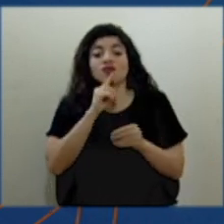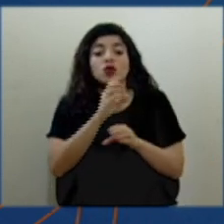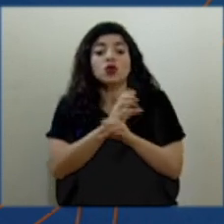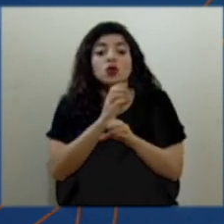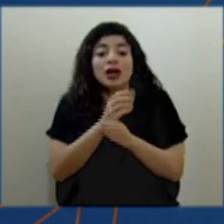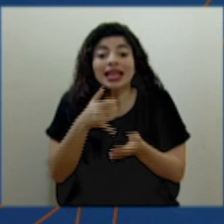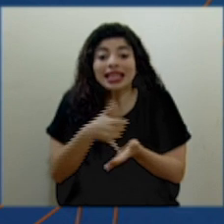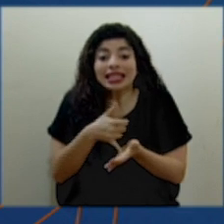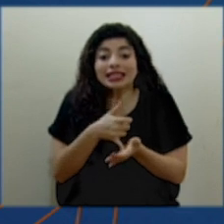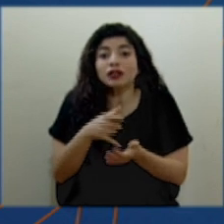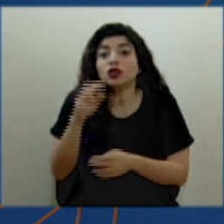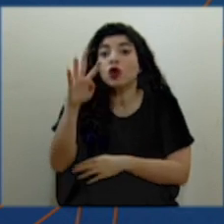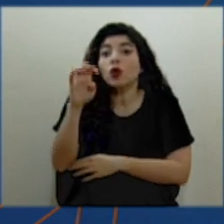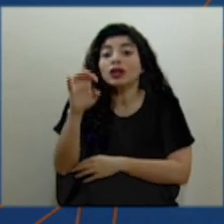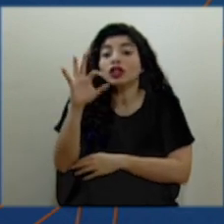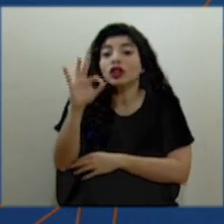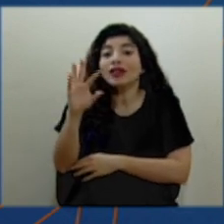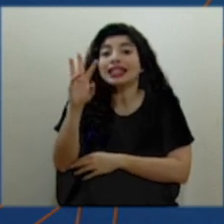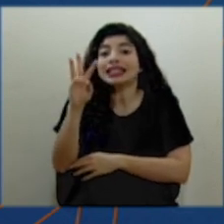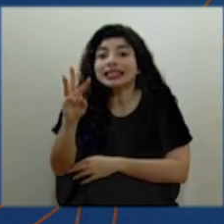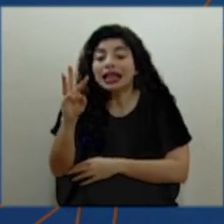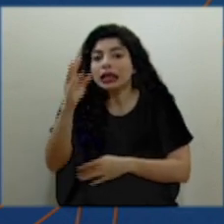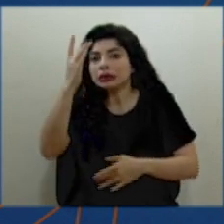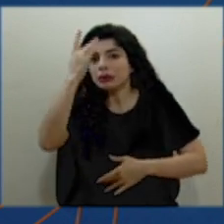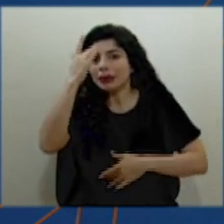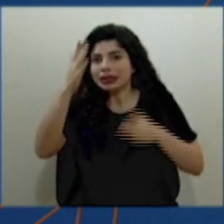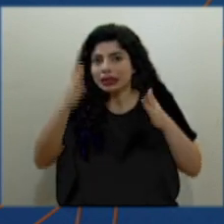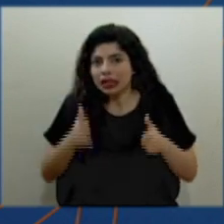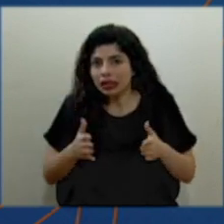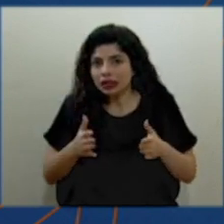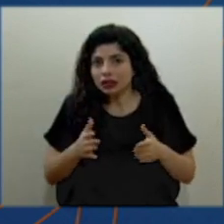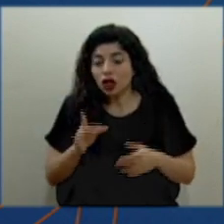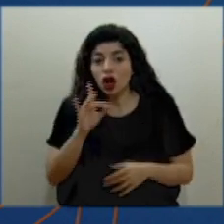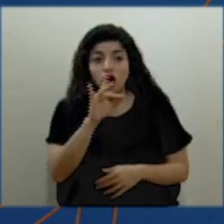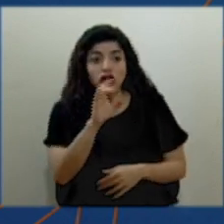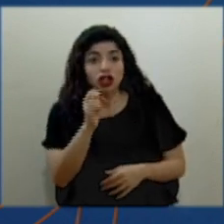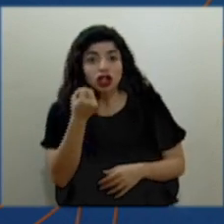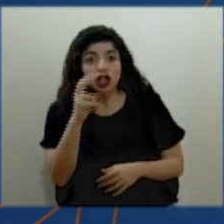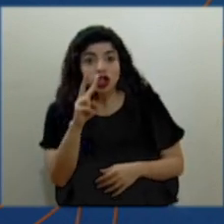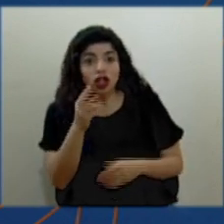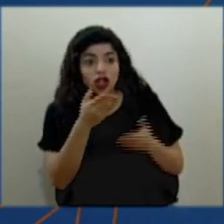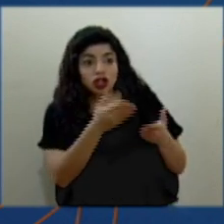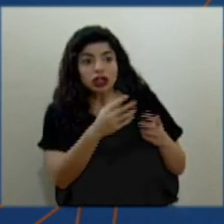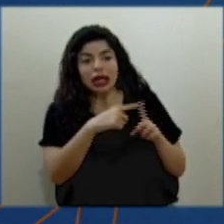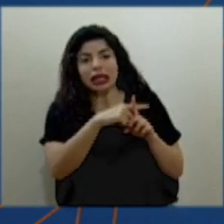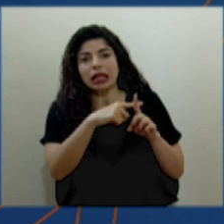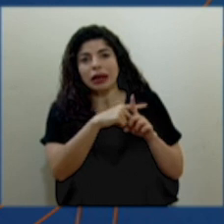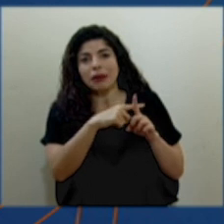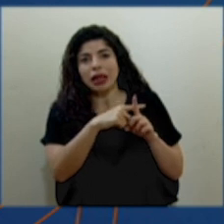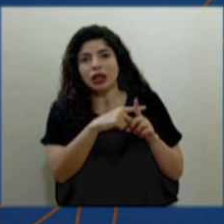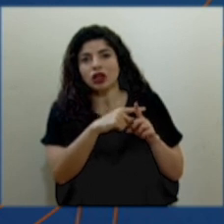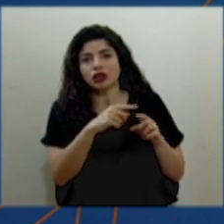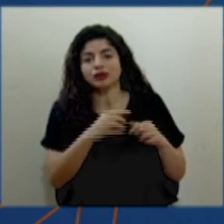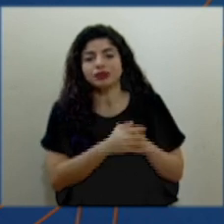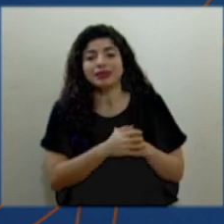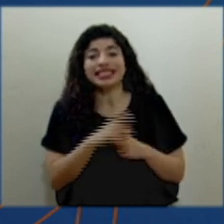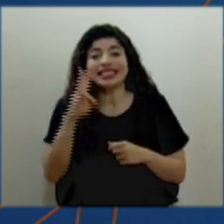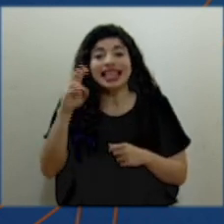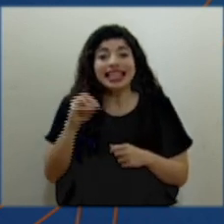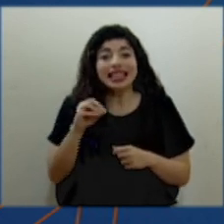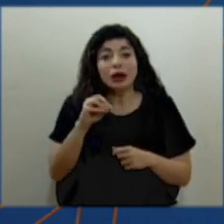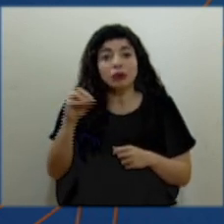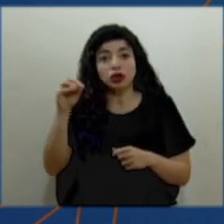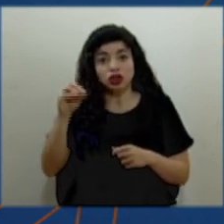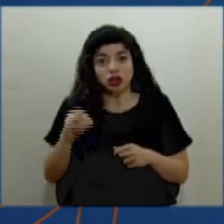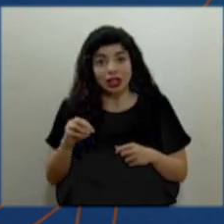cuidados intensivos son 496 pacientes y 812 en unidades leves y moderadas.